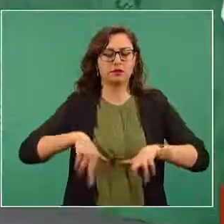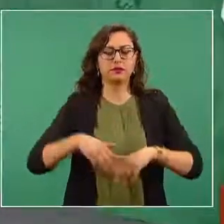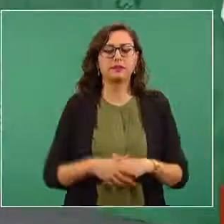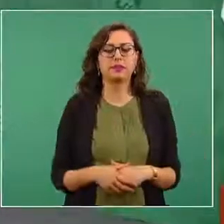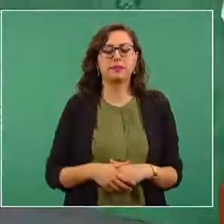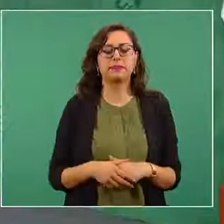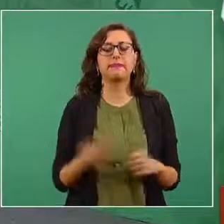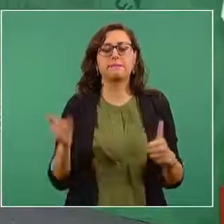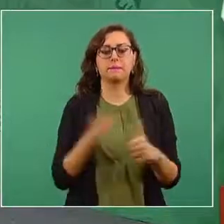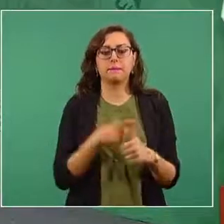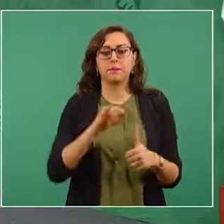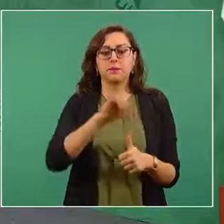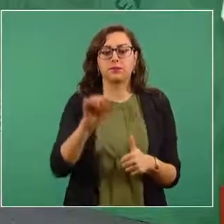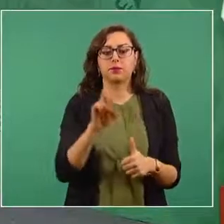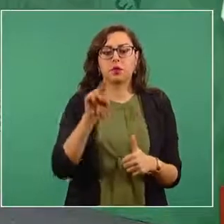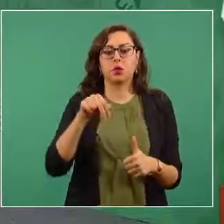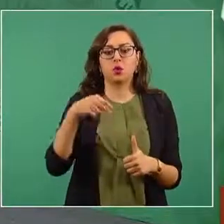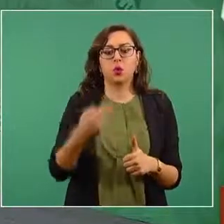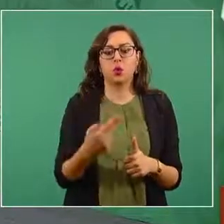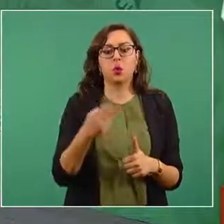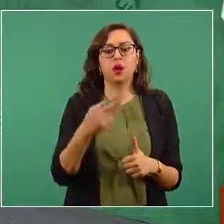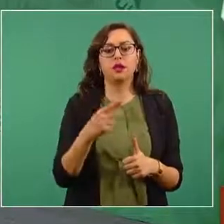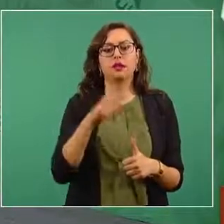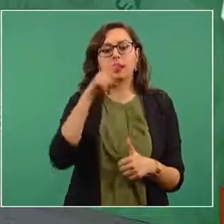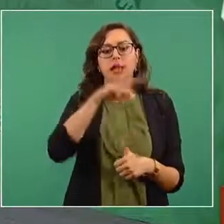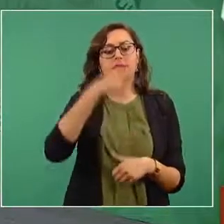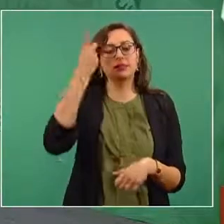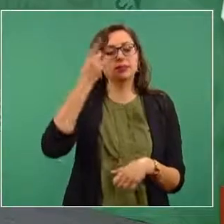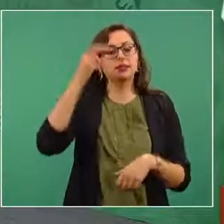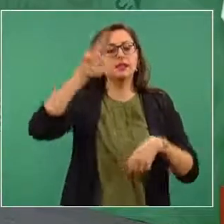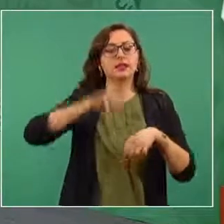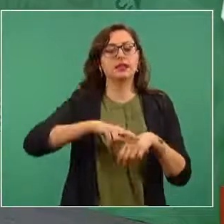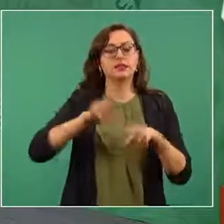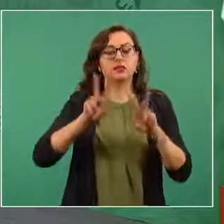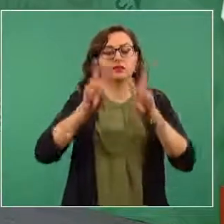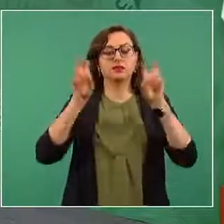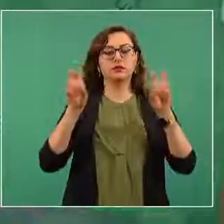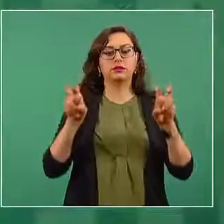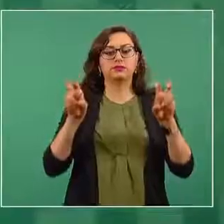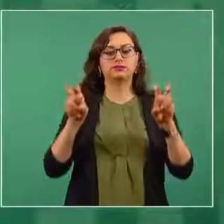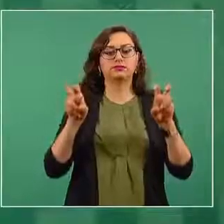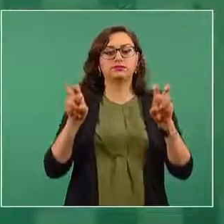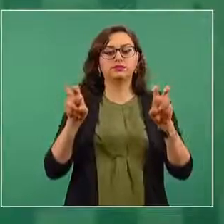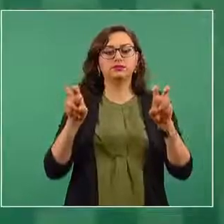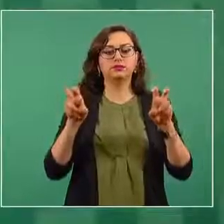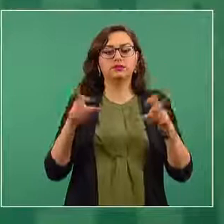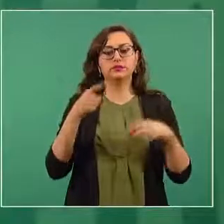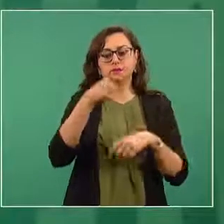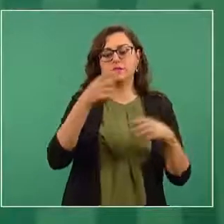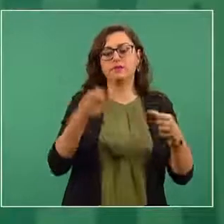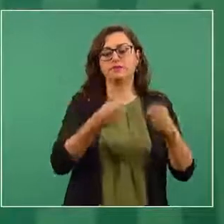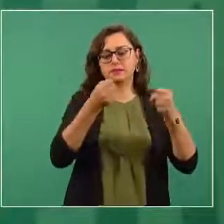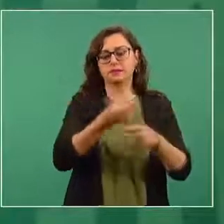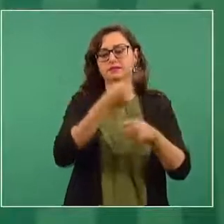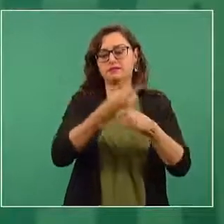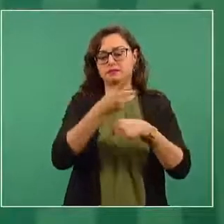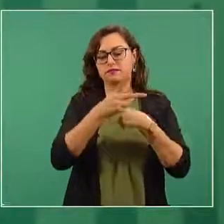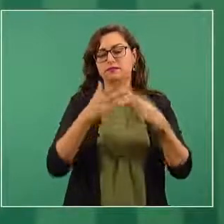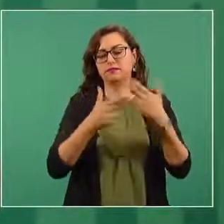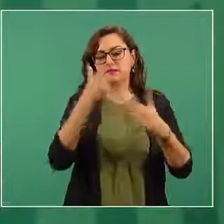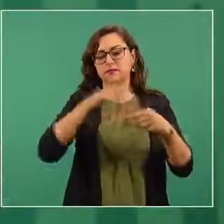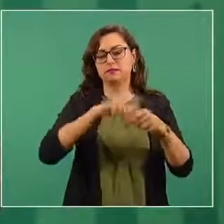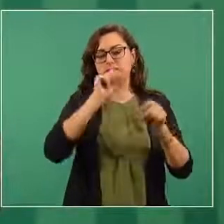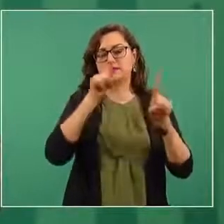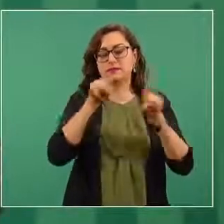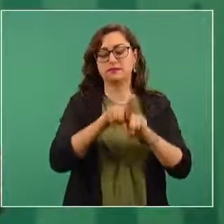Estuvo Juan González, que es el director senior para asuntos del hemisferio occidental del Consejo de Seguridad Nacional.